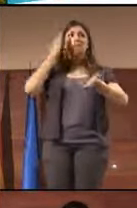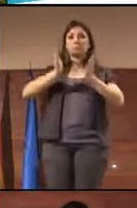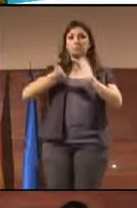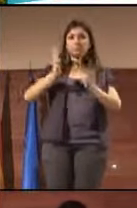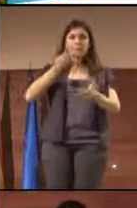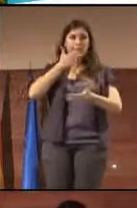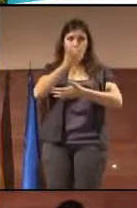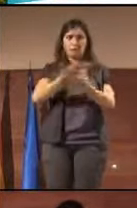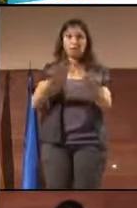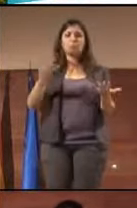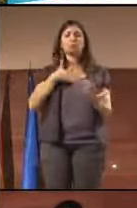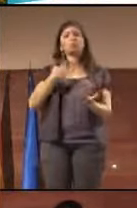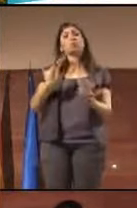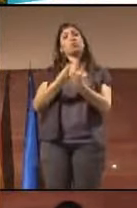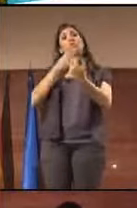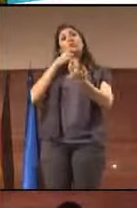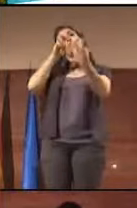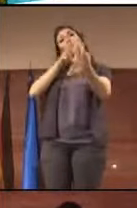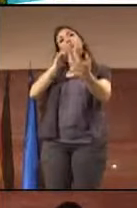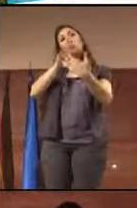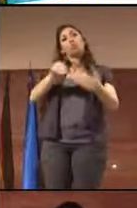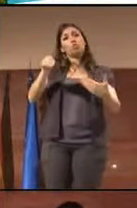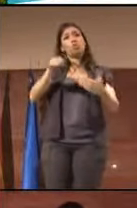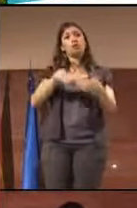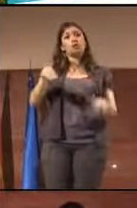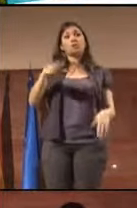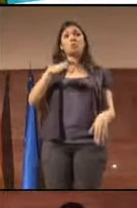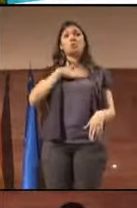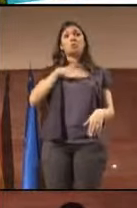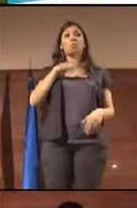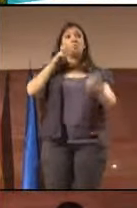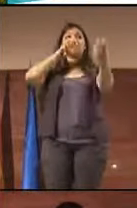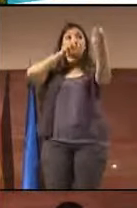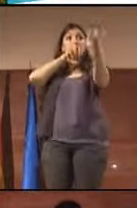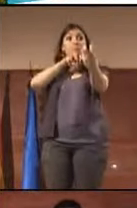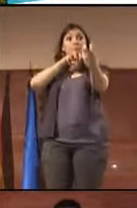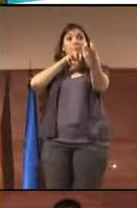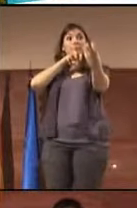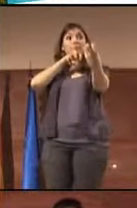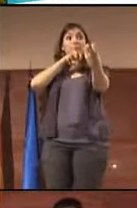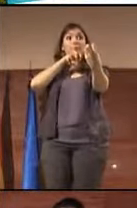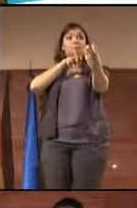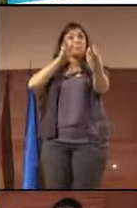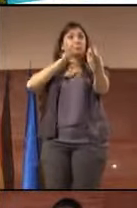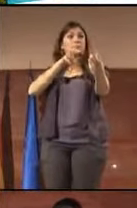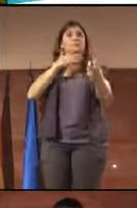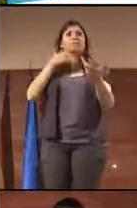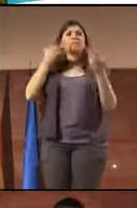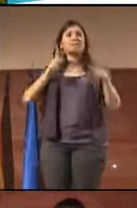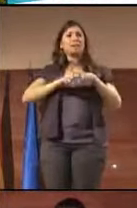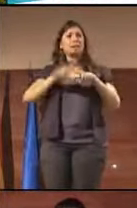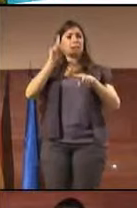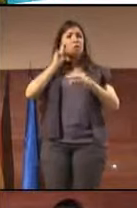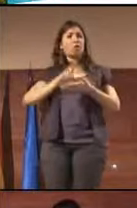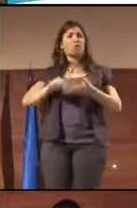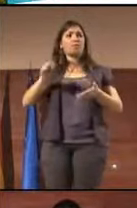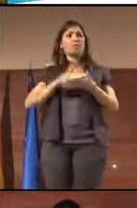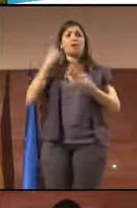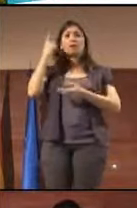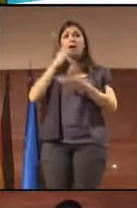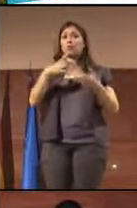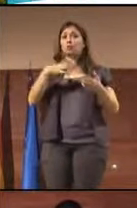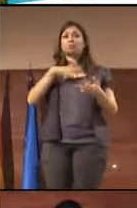decir, si tú estás trabajando con un usuario, puedes ponerte al otro lado y avanzar. Hay muchas sillas tipo de oficina que tienen esa